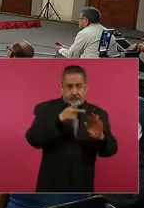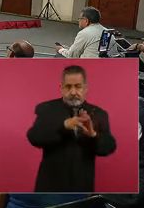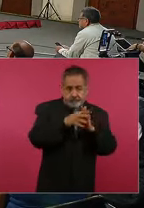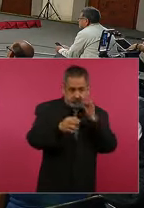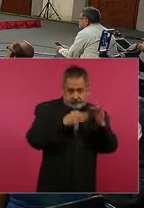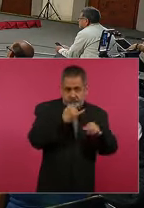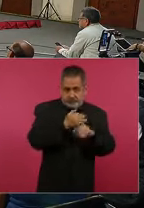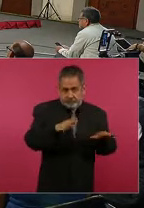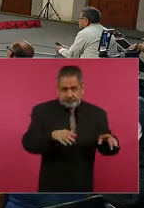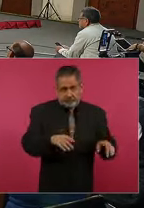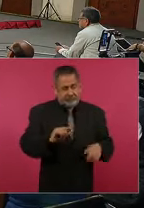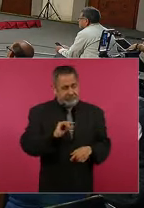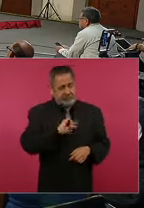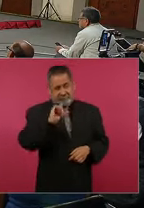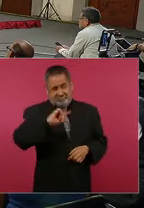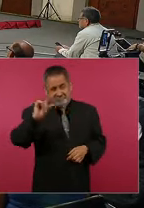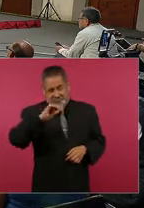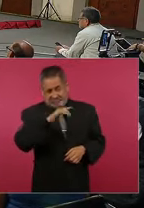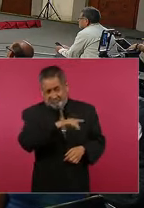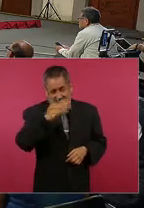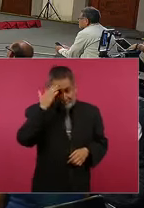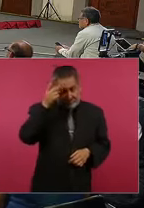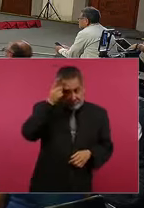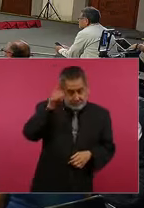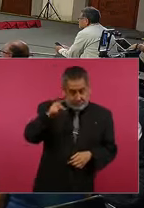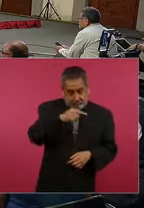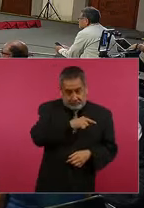de información más famosos